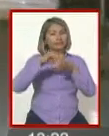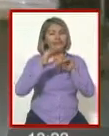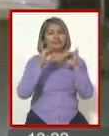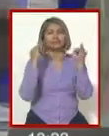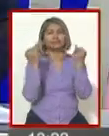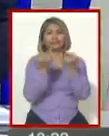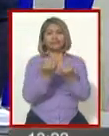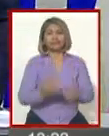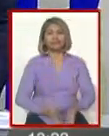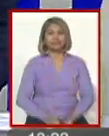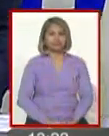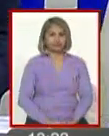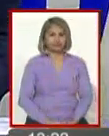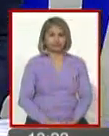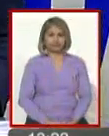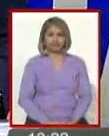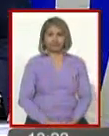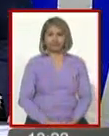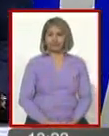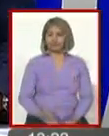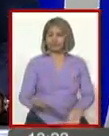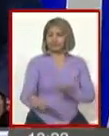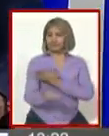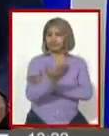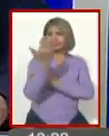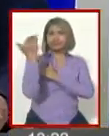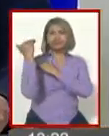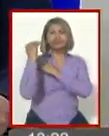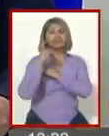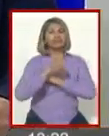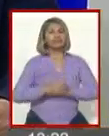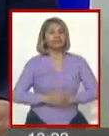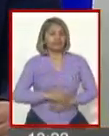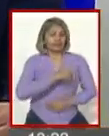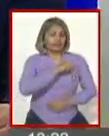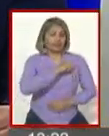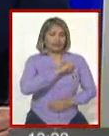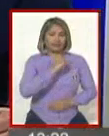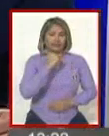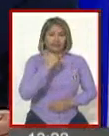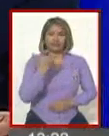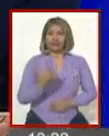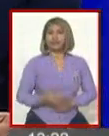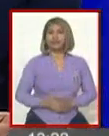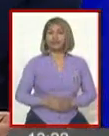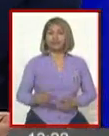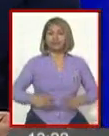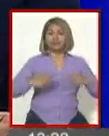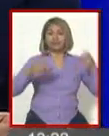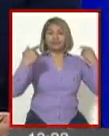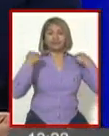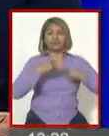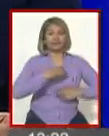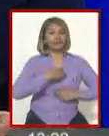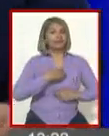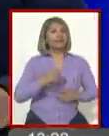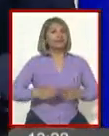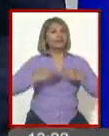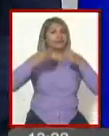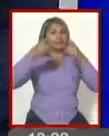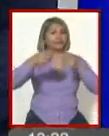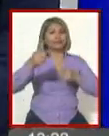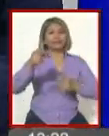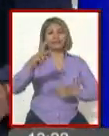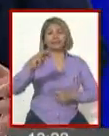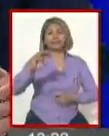institución. Esta mañana en Santa Cruz, las autoridades del Comando Departamental de la Policía condecoraron a la joven policía